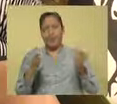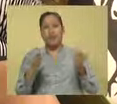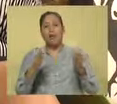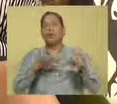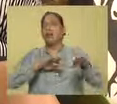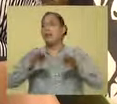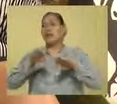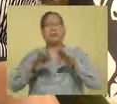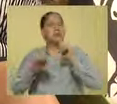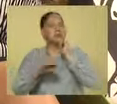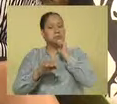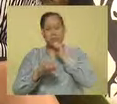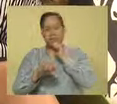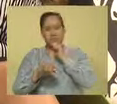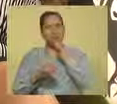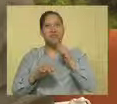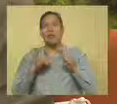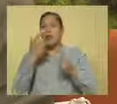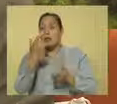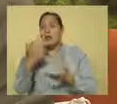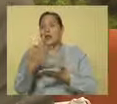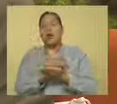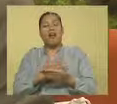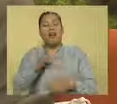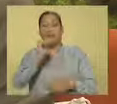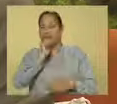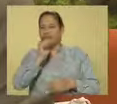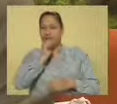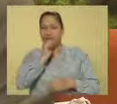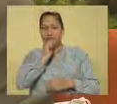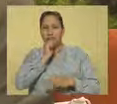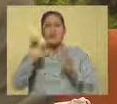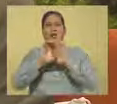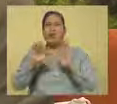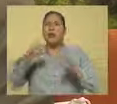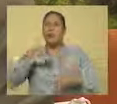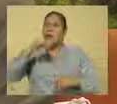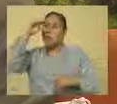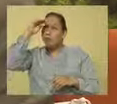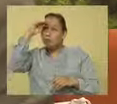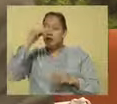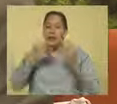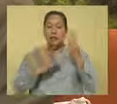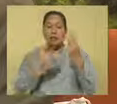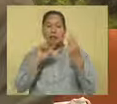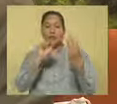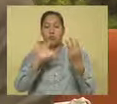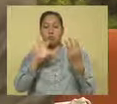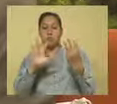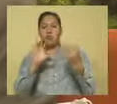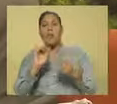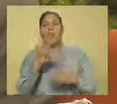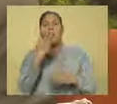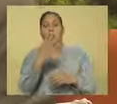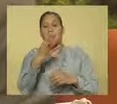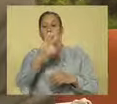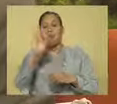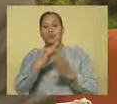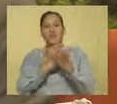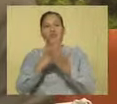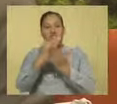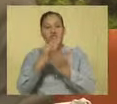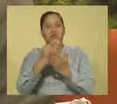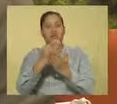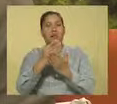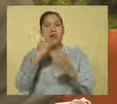bajo, que si pensamos en que pudiéramos aspirar a tener el 3.5 o 4% de crecimiento anual, pues